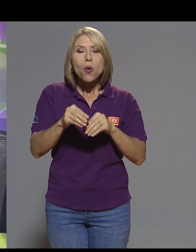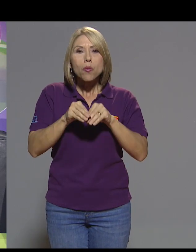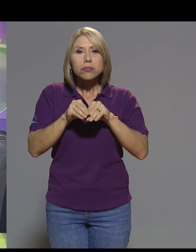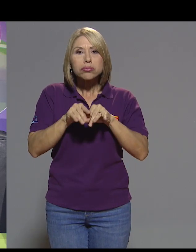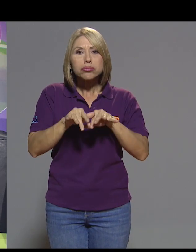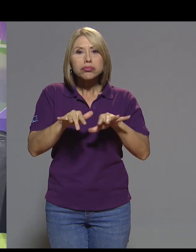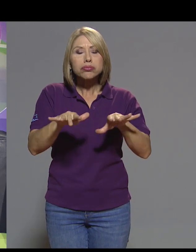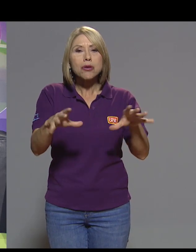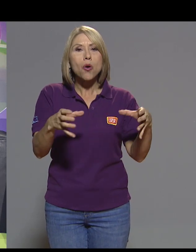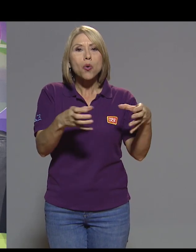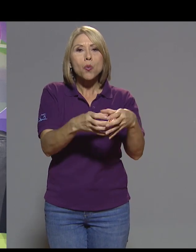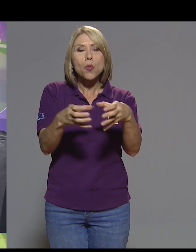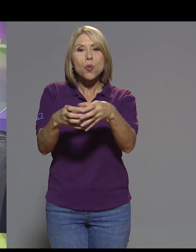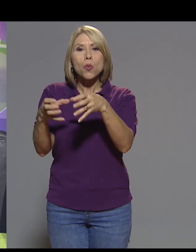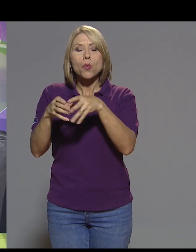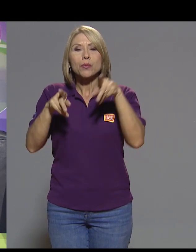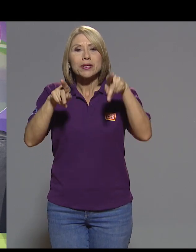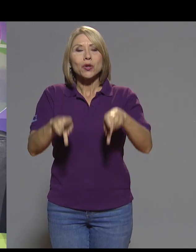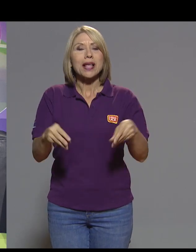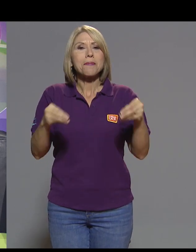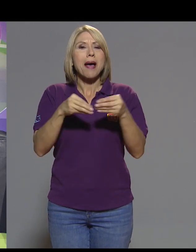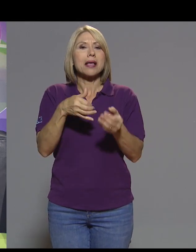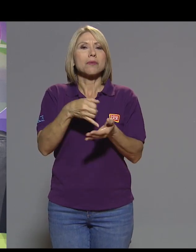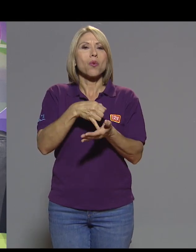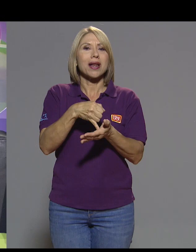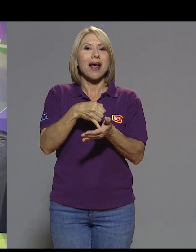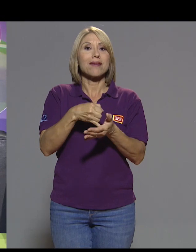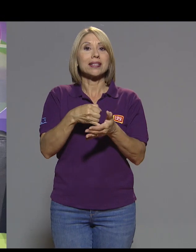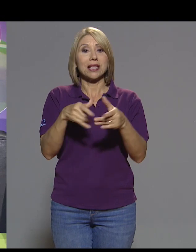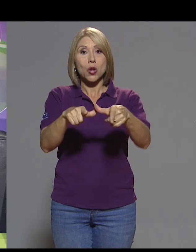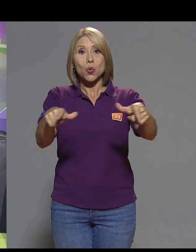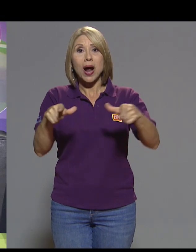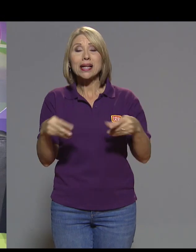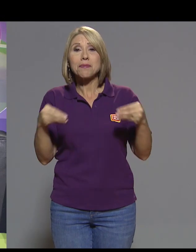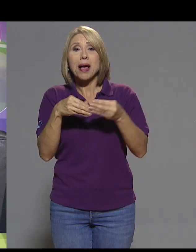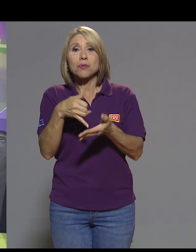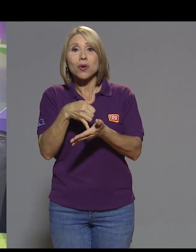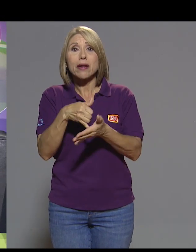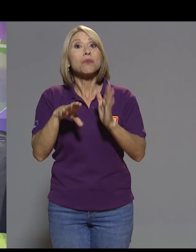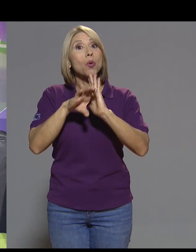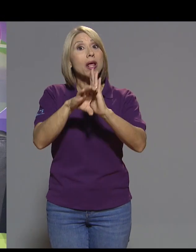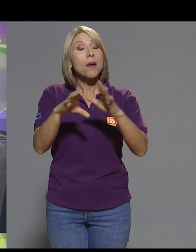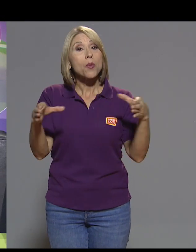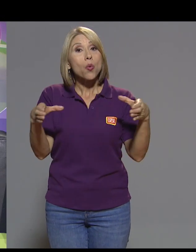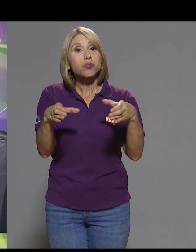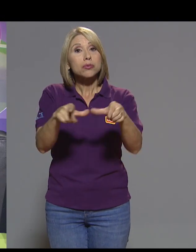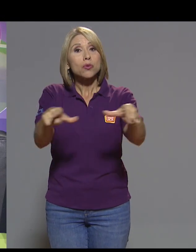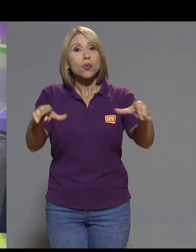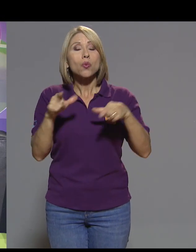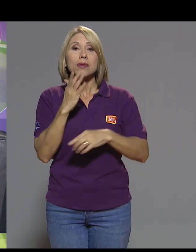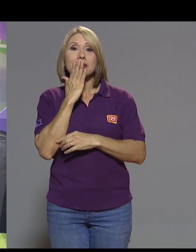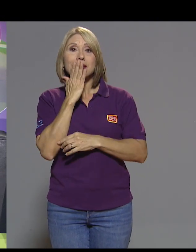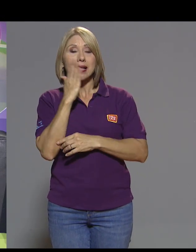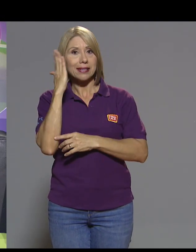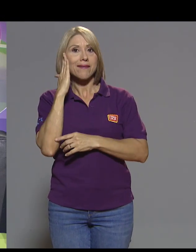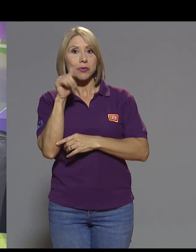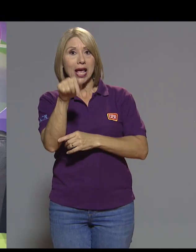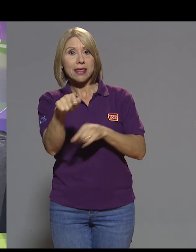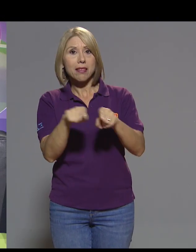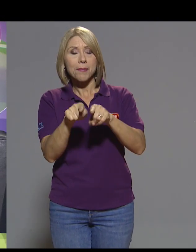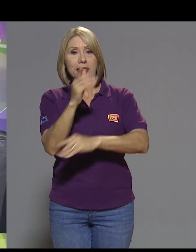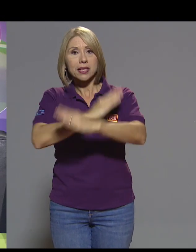poblaciones más vulnerables verdad son las más vulneradas del país zonas indígenas sabemos que también hay discapacidad en esos lugares y